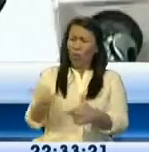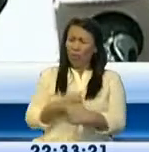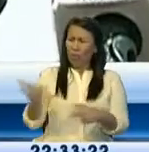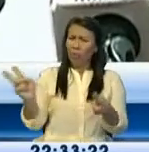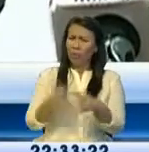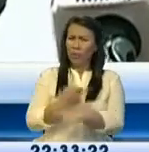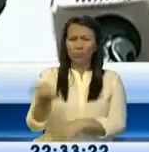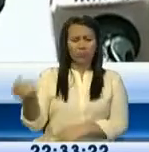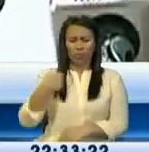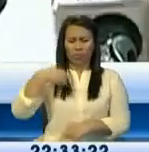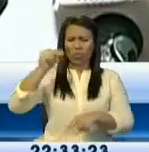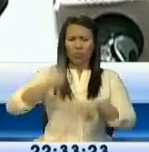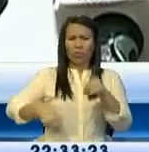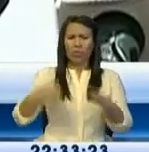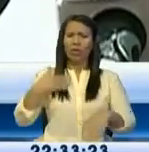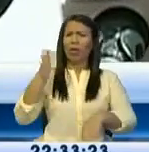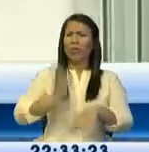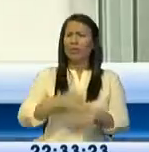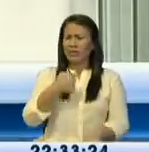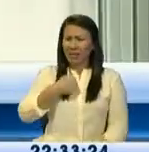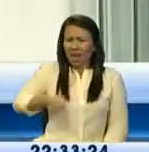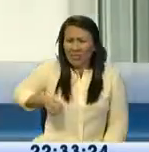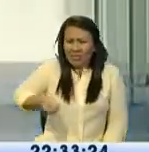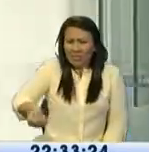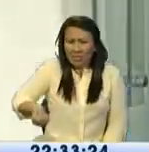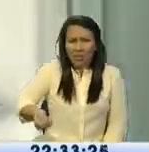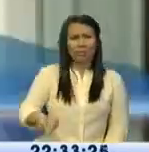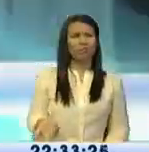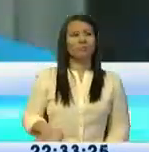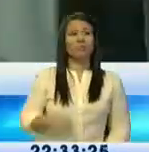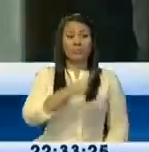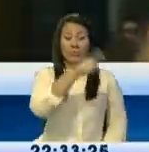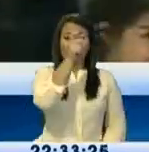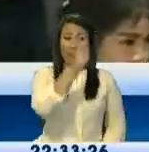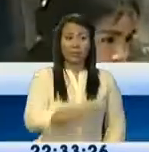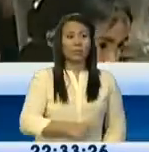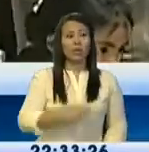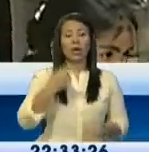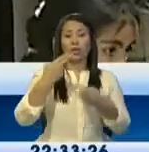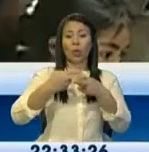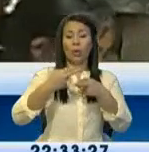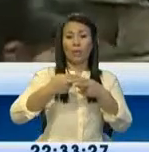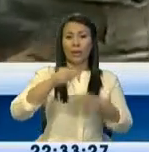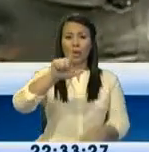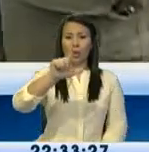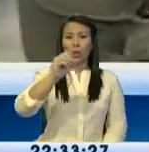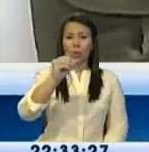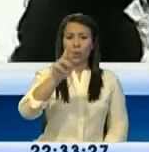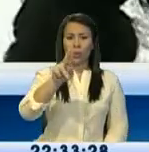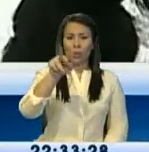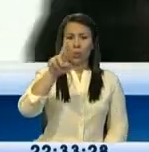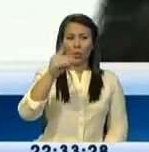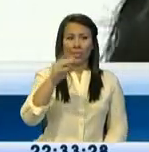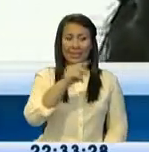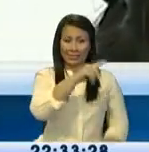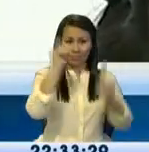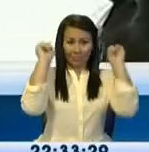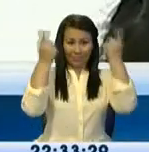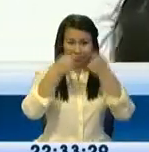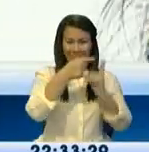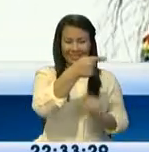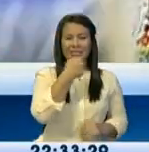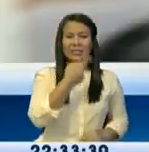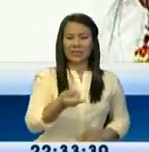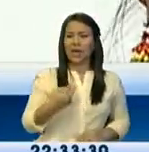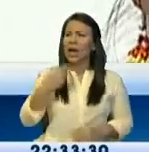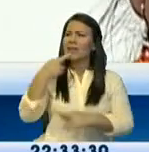estas, acusándome de asesina. De su parte, la legisladora de oposición Lourdes Tibán exhortó a que Carrión le